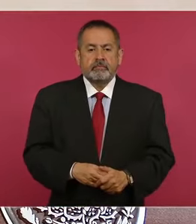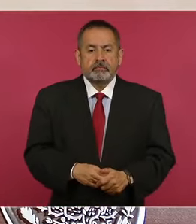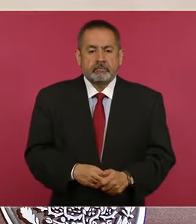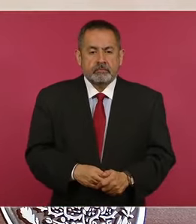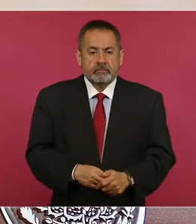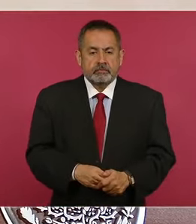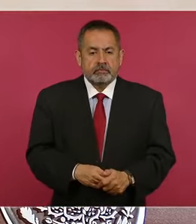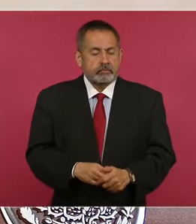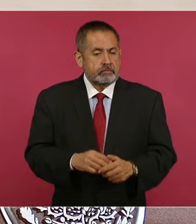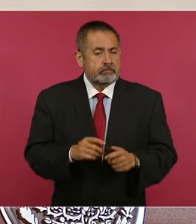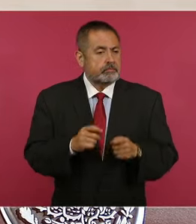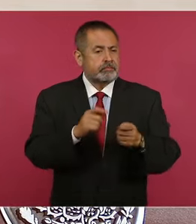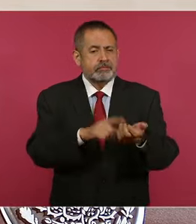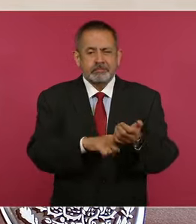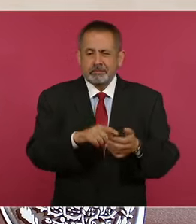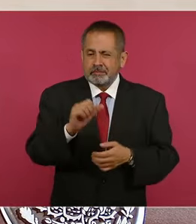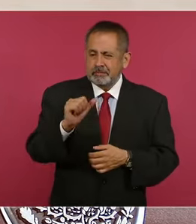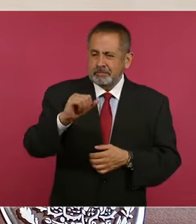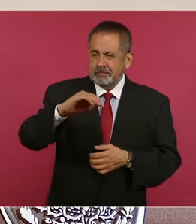Le otorgaron amparo